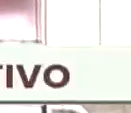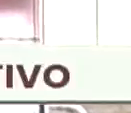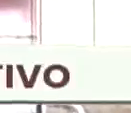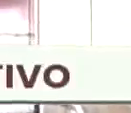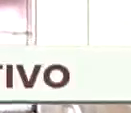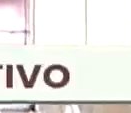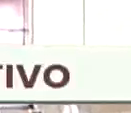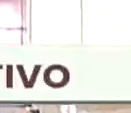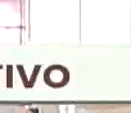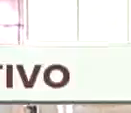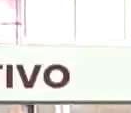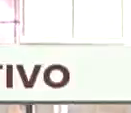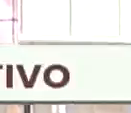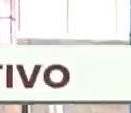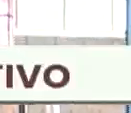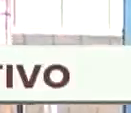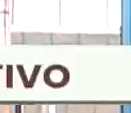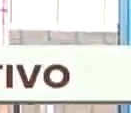un cafecito